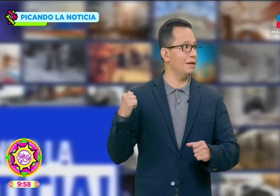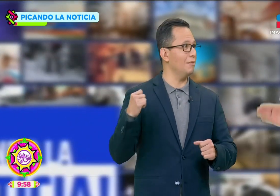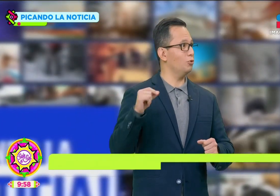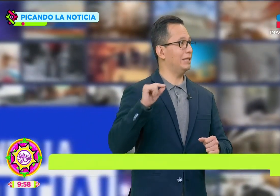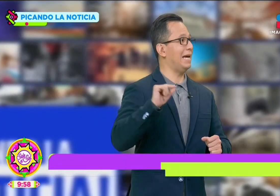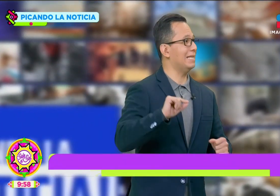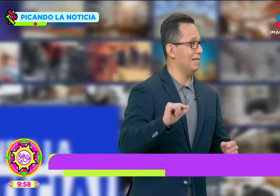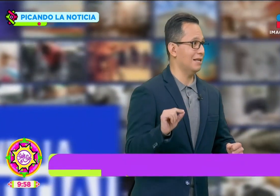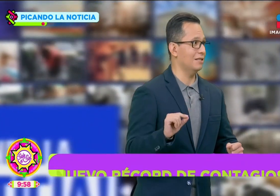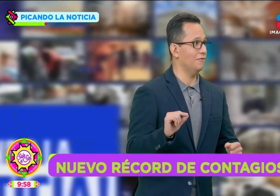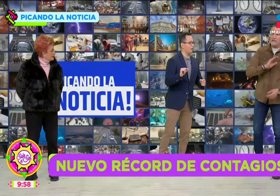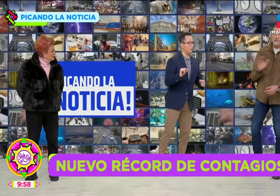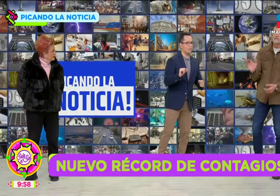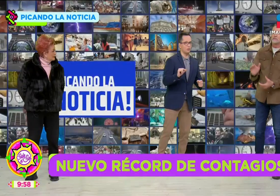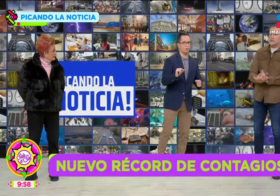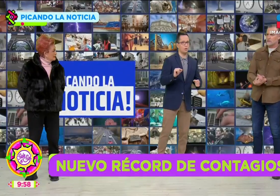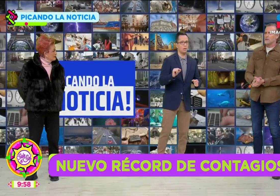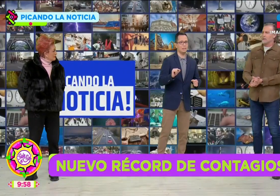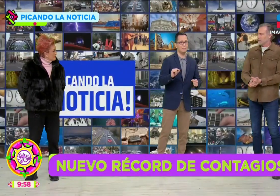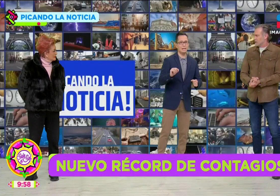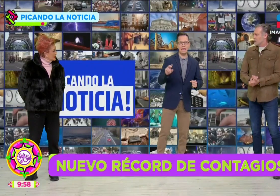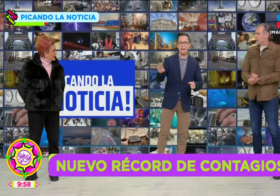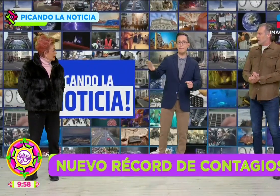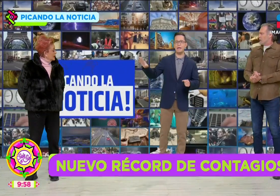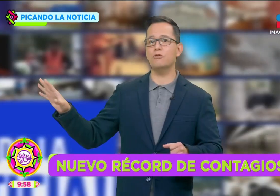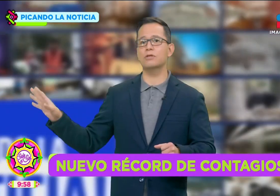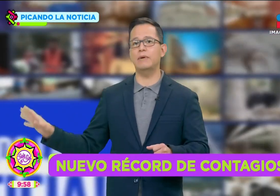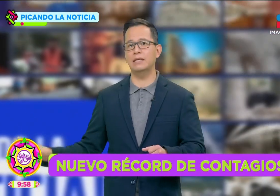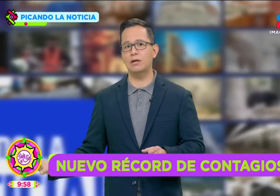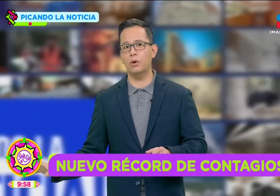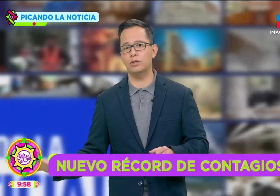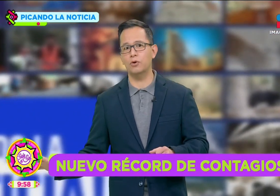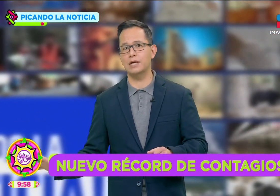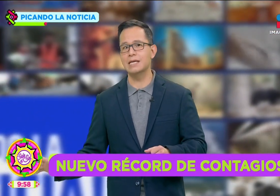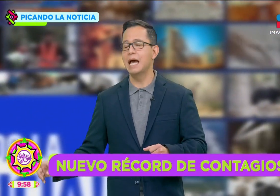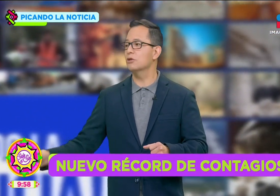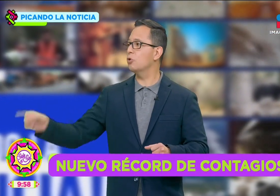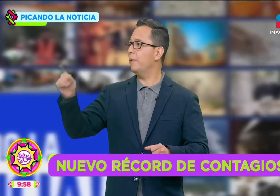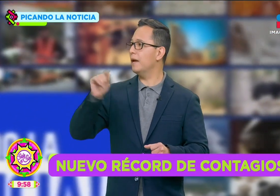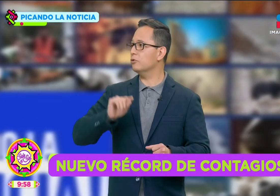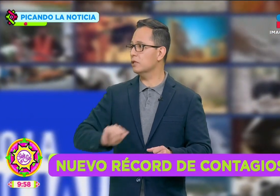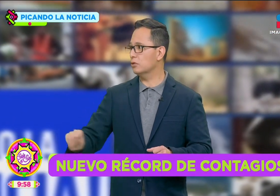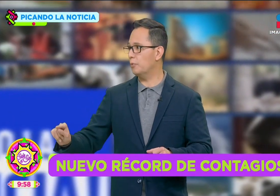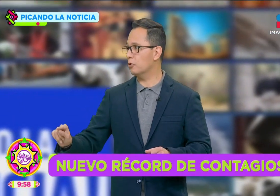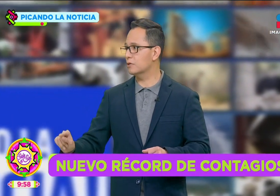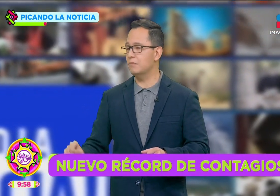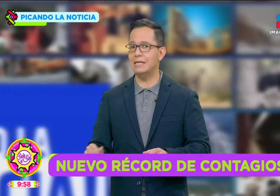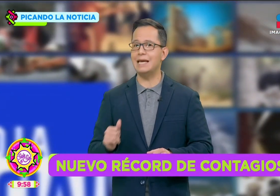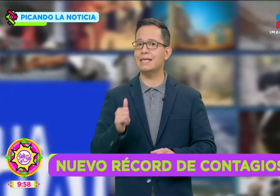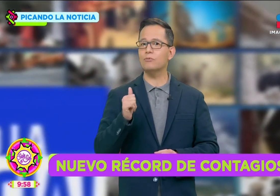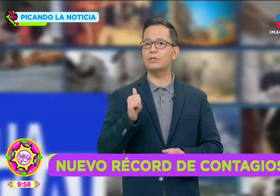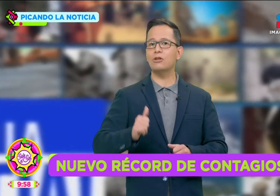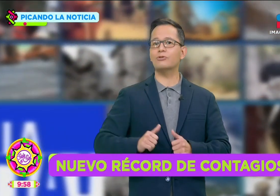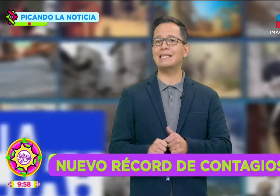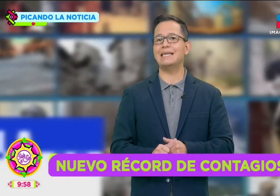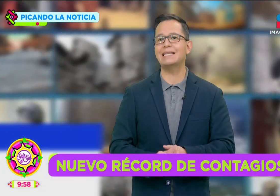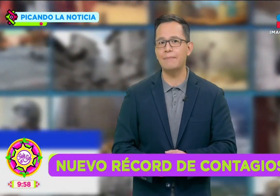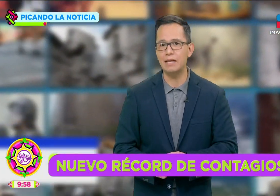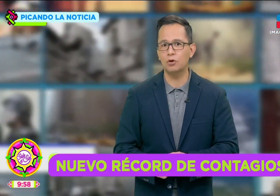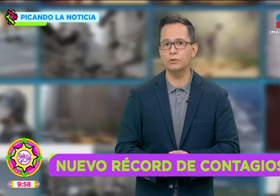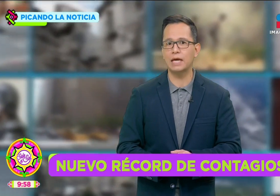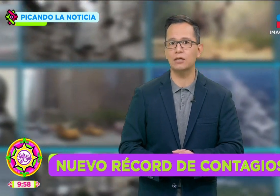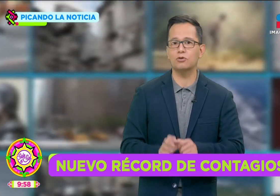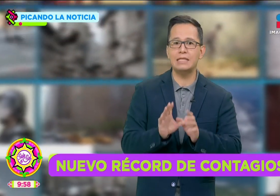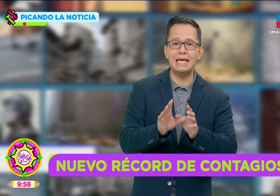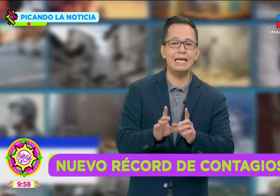sorprendíamos que estábamos casi en la cifra, Juan, de los 50 mil, en menos de 24 horas superamos esto por 11 mil. Ya andamos en los 60